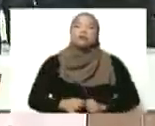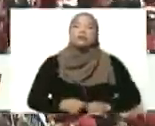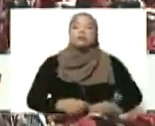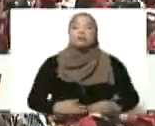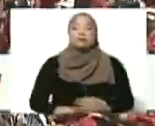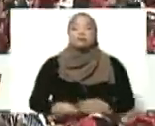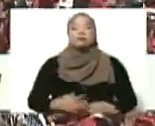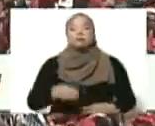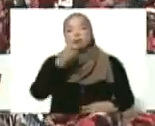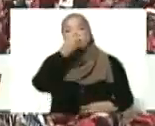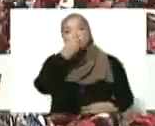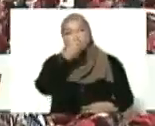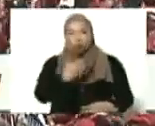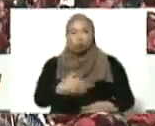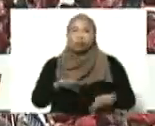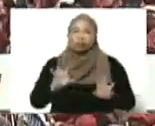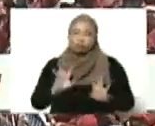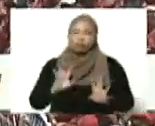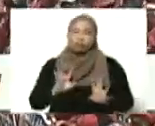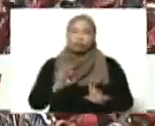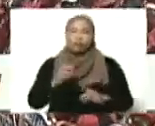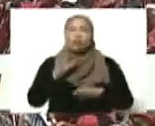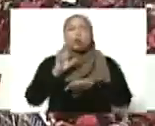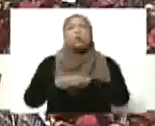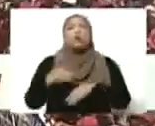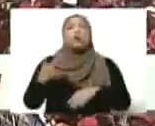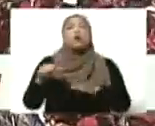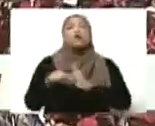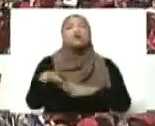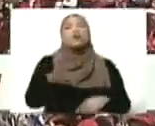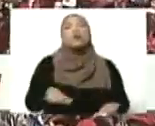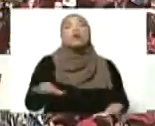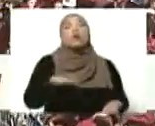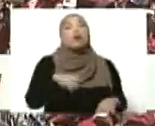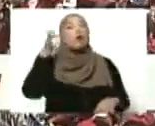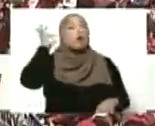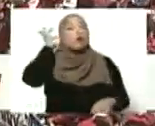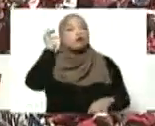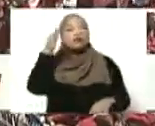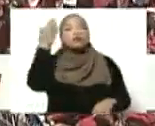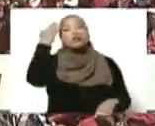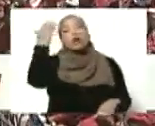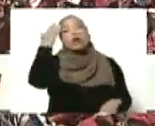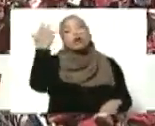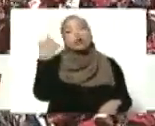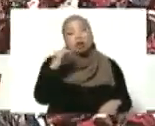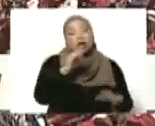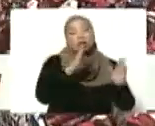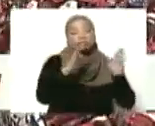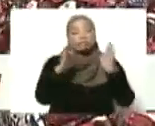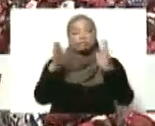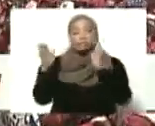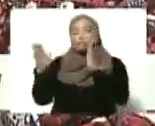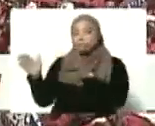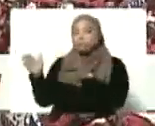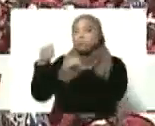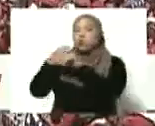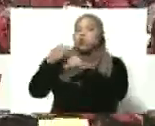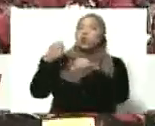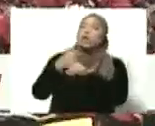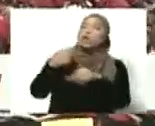Pero eso es muy bueno, hermanos y hermanas. Porque donde está la mujer, uno sabe que ahí va a haber orden. Va a haber